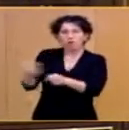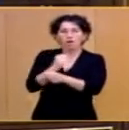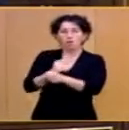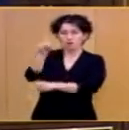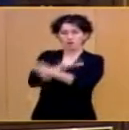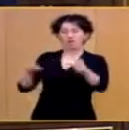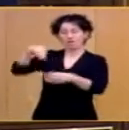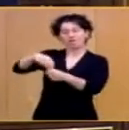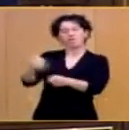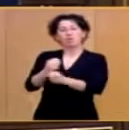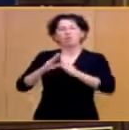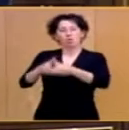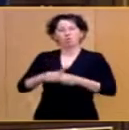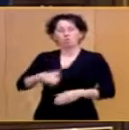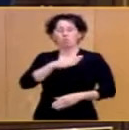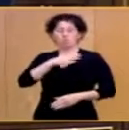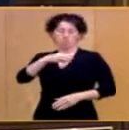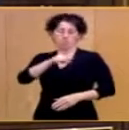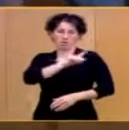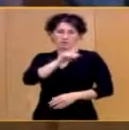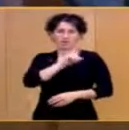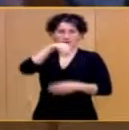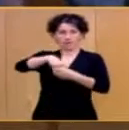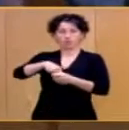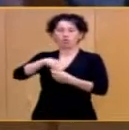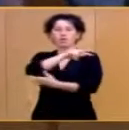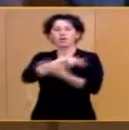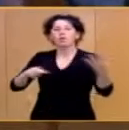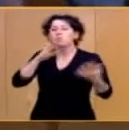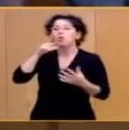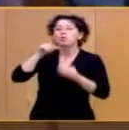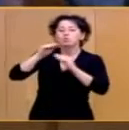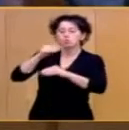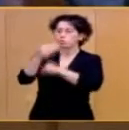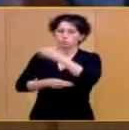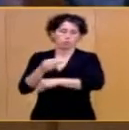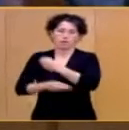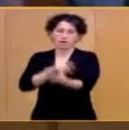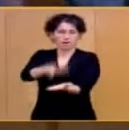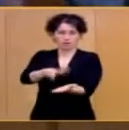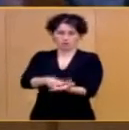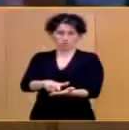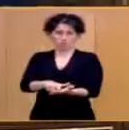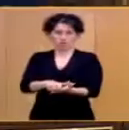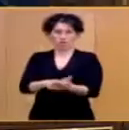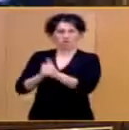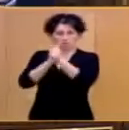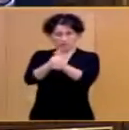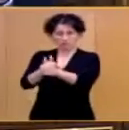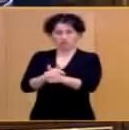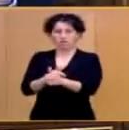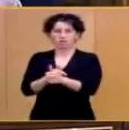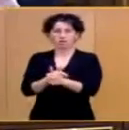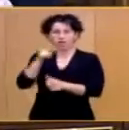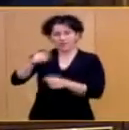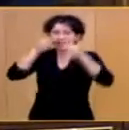de Burela por usar el gallego en su ámbito de trabajo. Esta es la situación real y no la que algunos nos pretenden presentar.